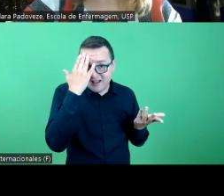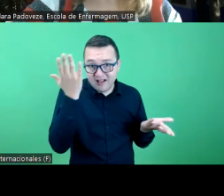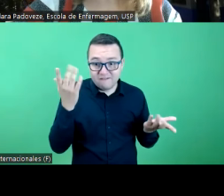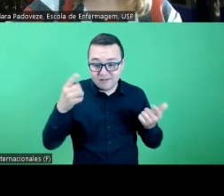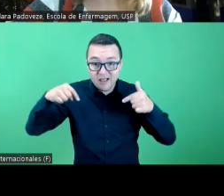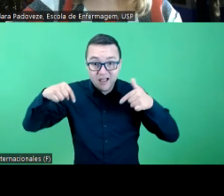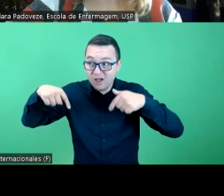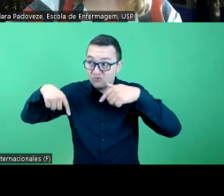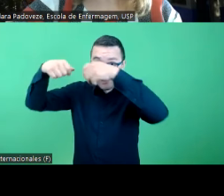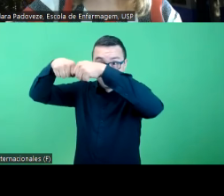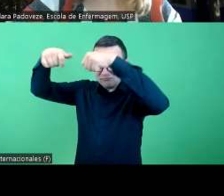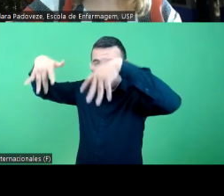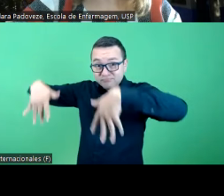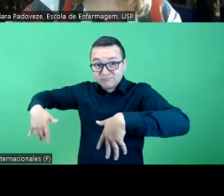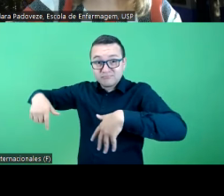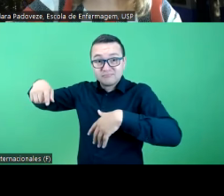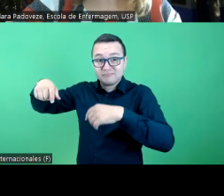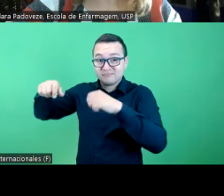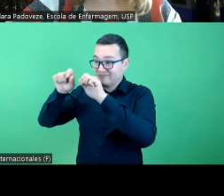cambiarlo.